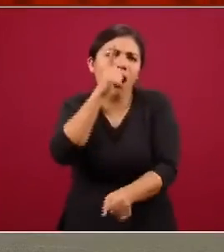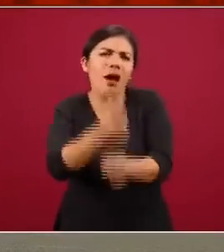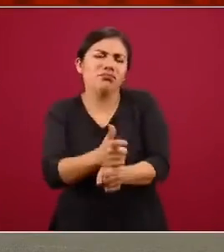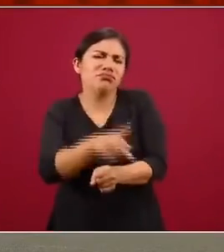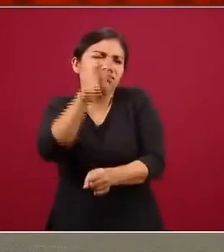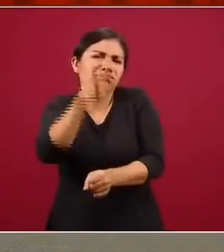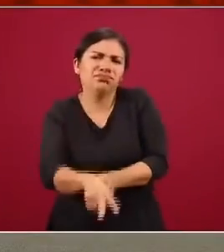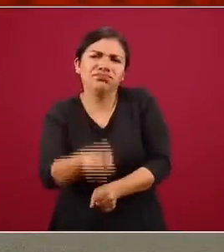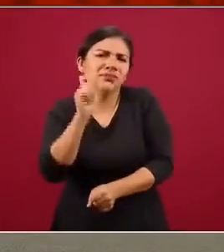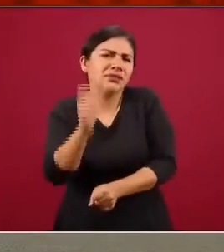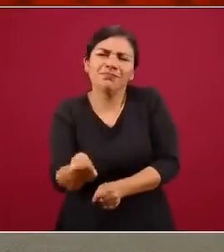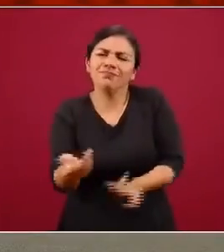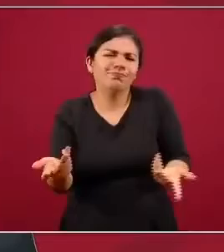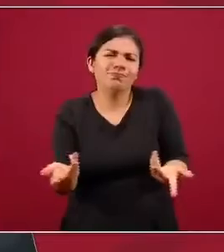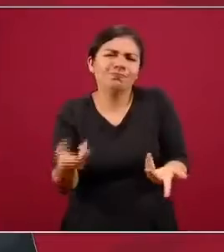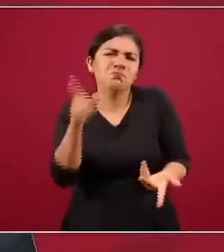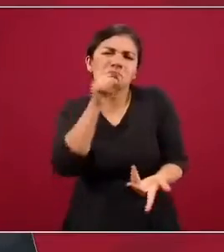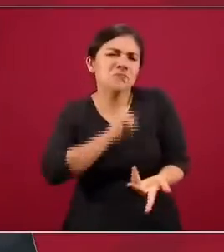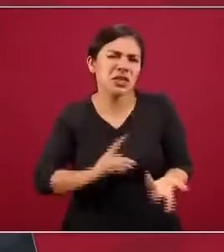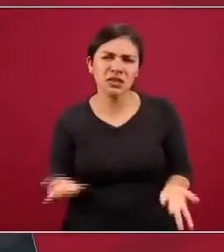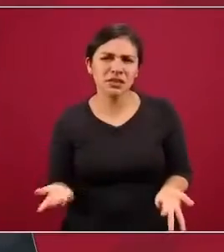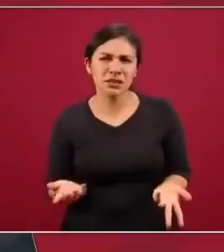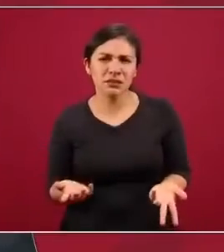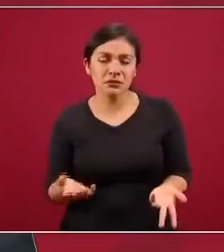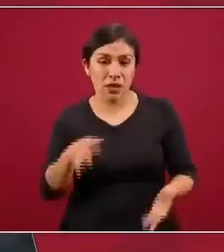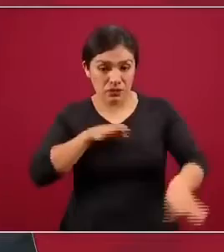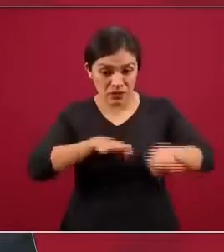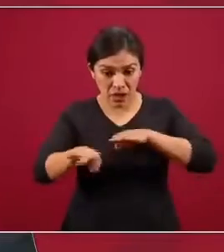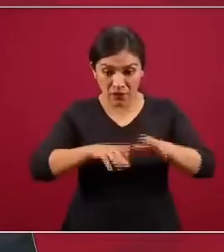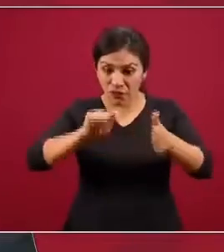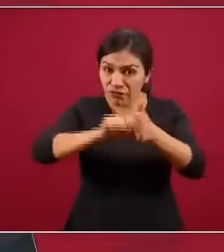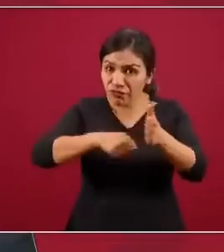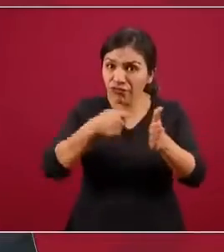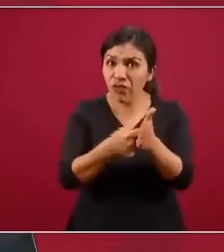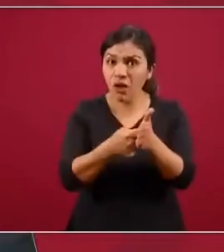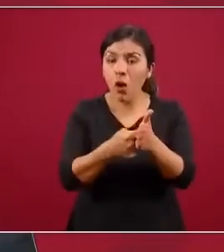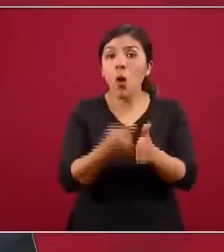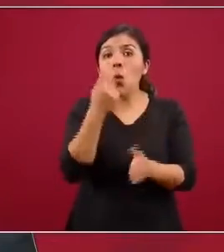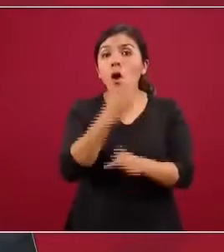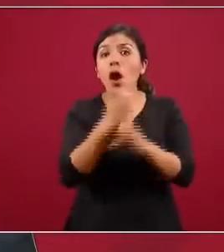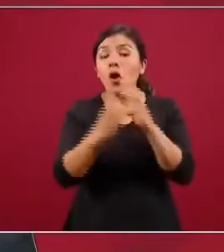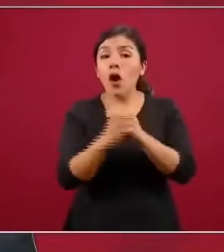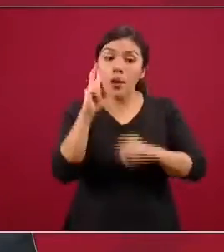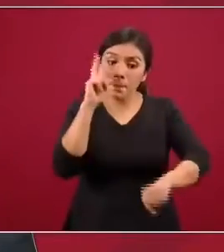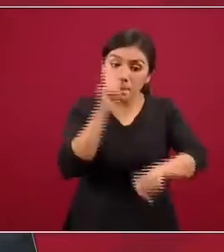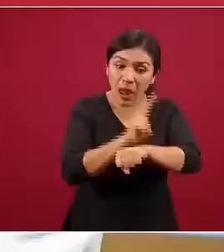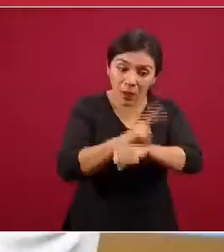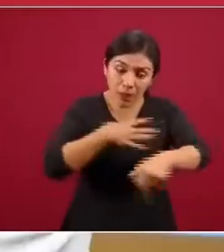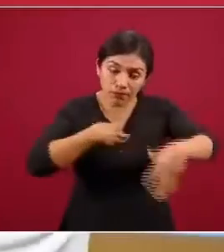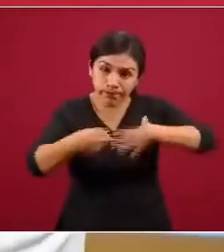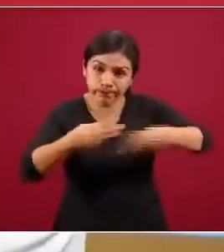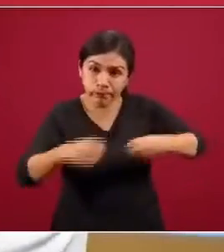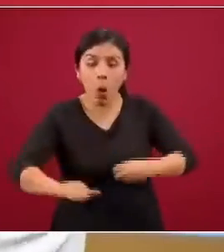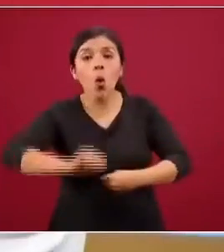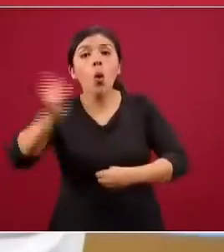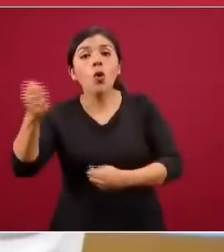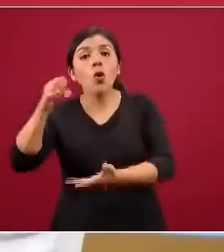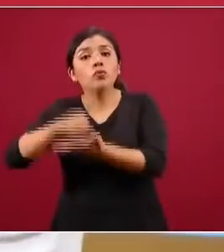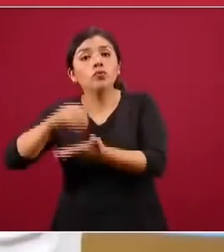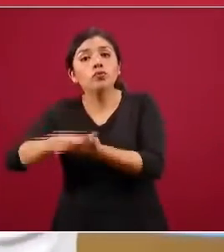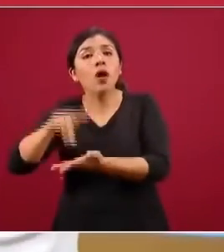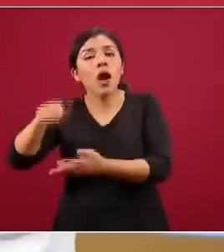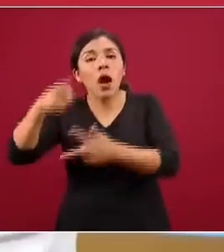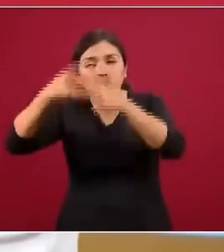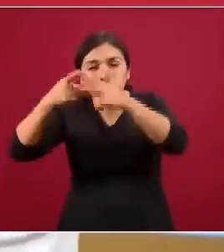cuenta de que no es eso. Es un trabajo técnico donde una cosa es la vigilancia epidemiológica y otra es